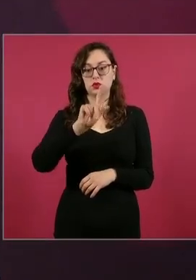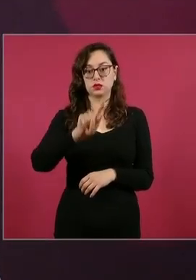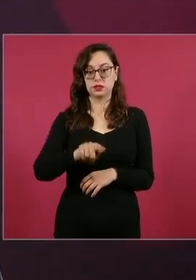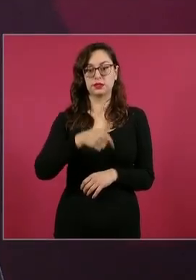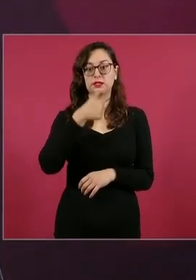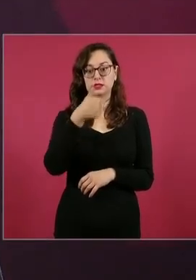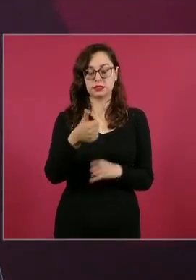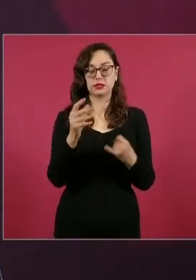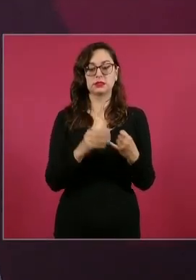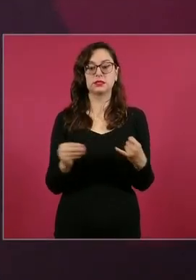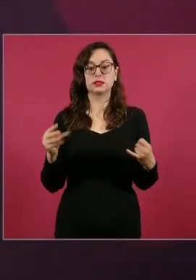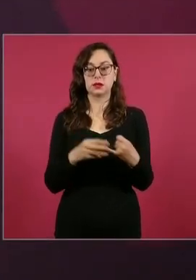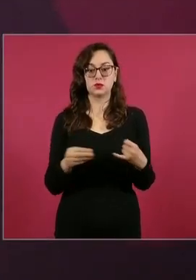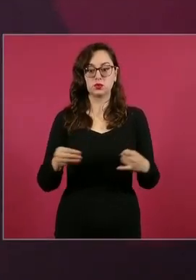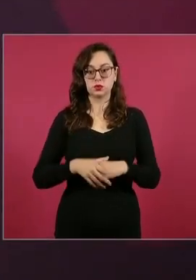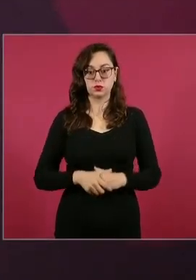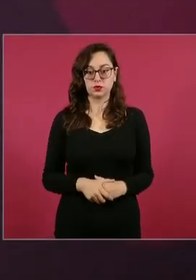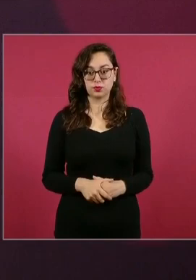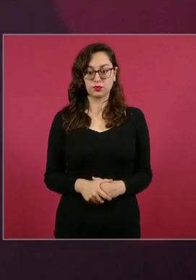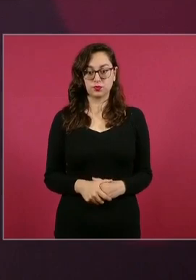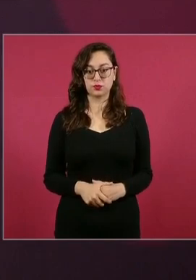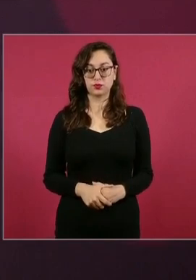p76 cavos